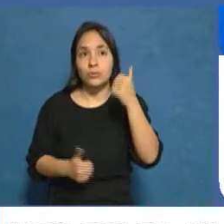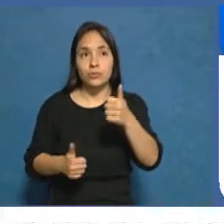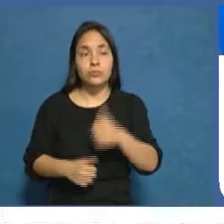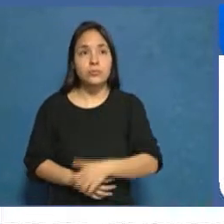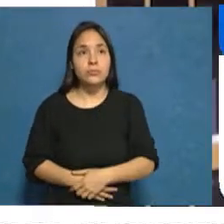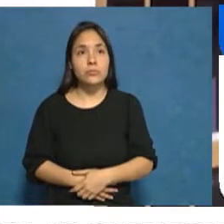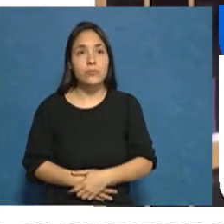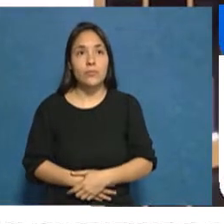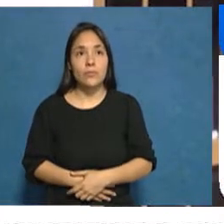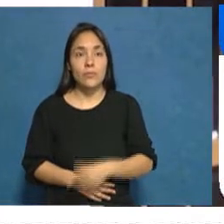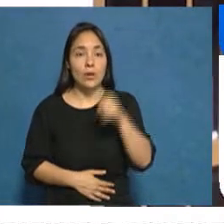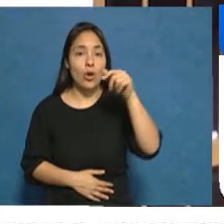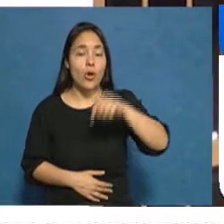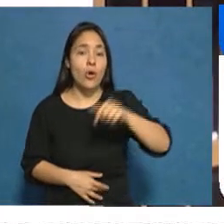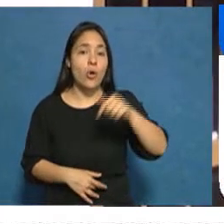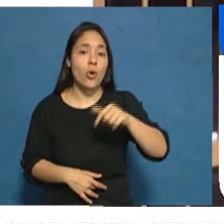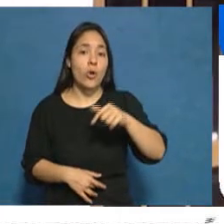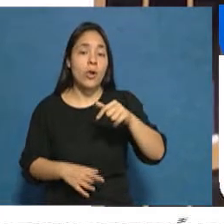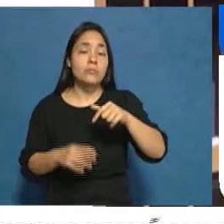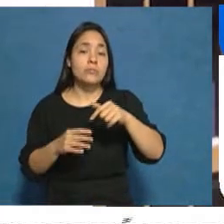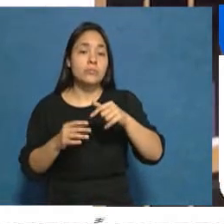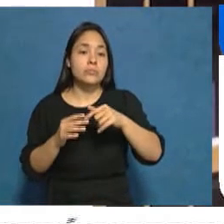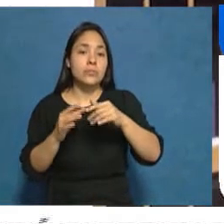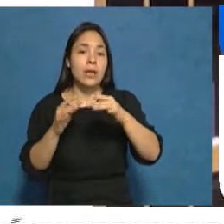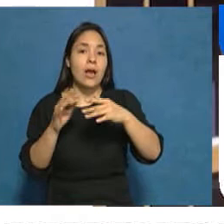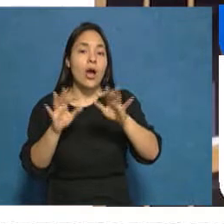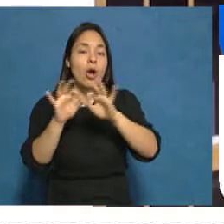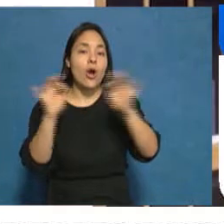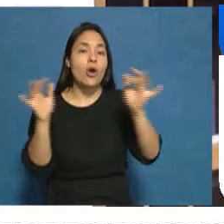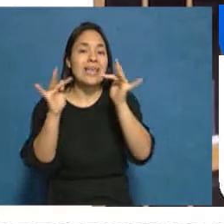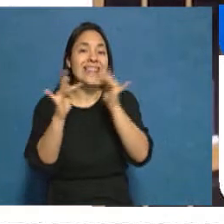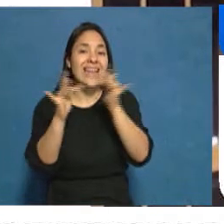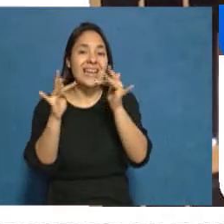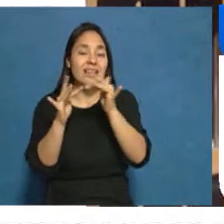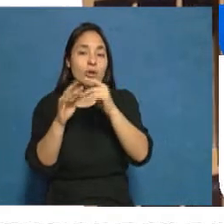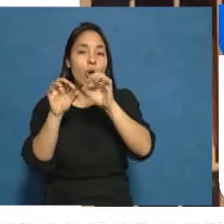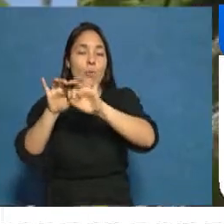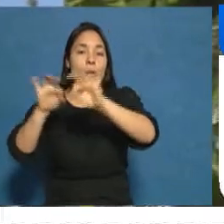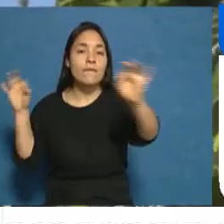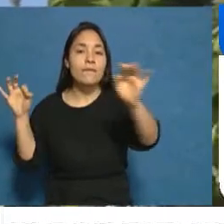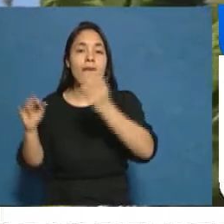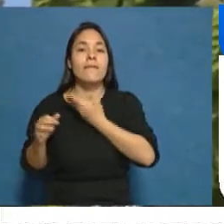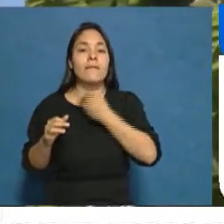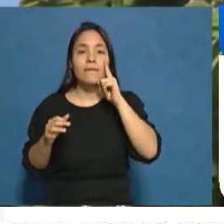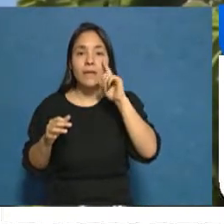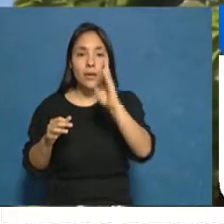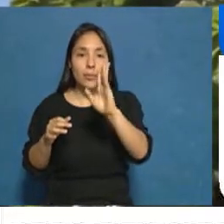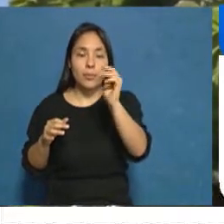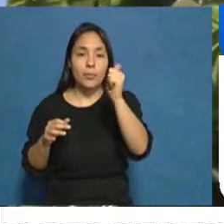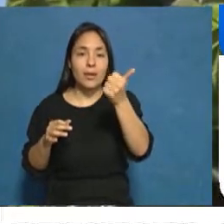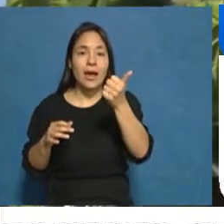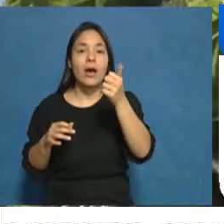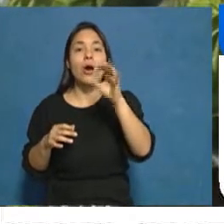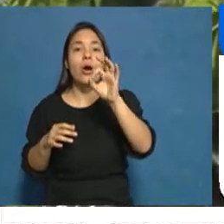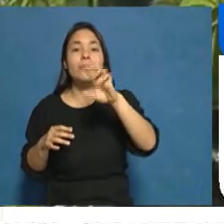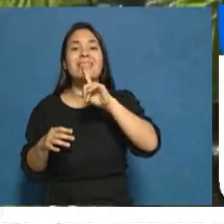Hoy las conexiones de alta velocidad de internet van por fibra óptica, es decir, prácticamente no tienen